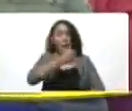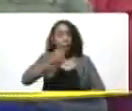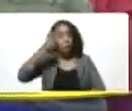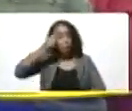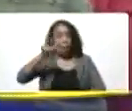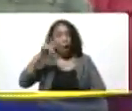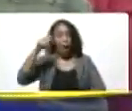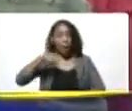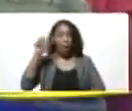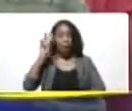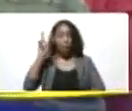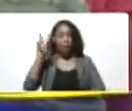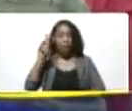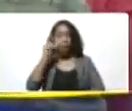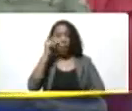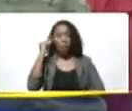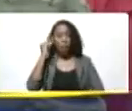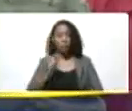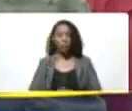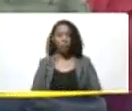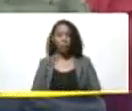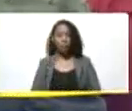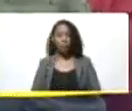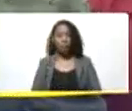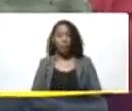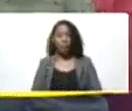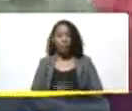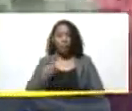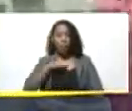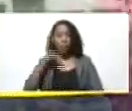aquí en Venezuela. Venimos hoy